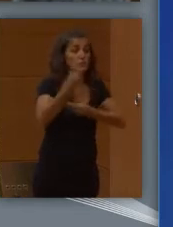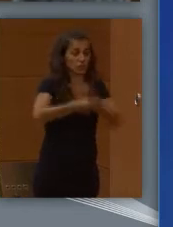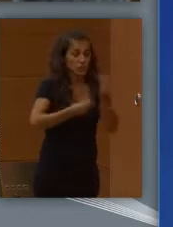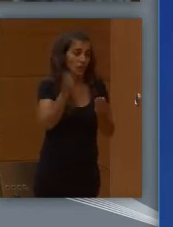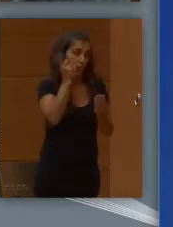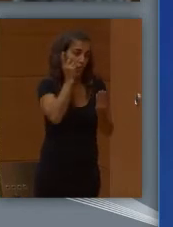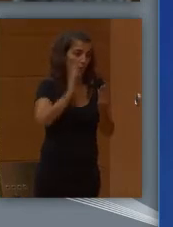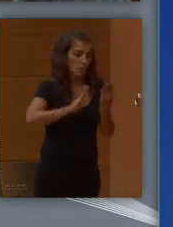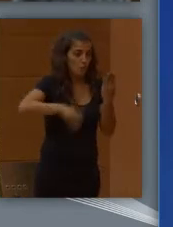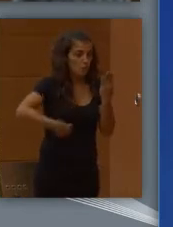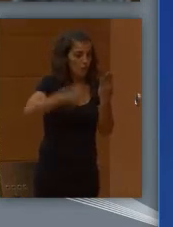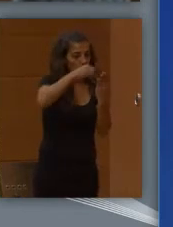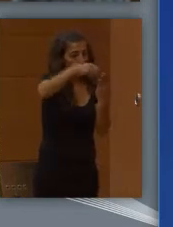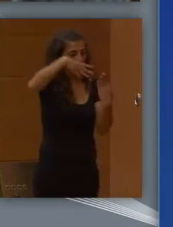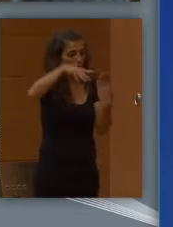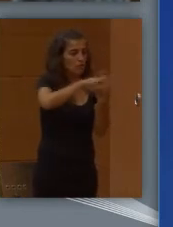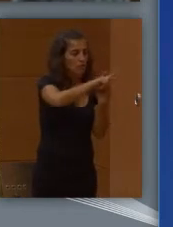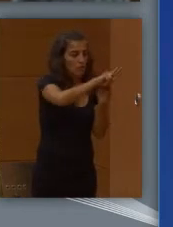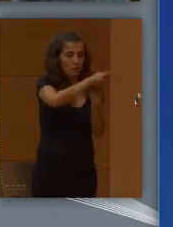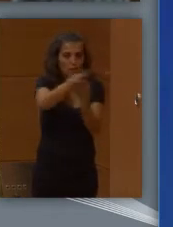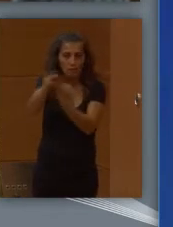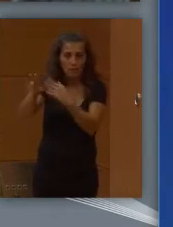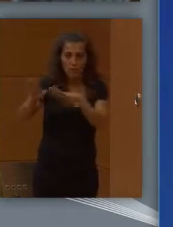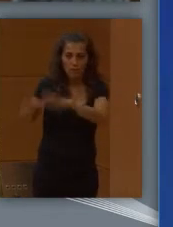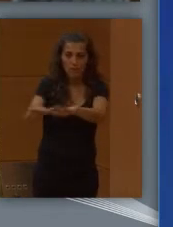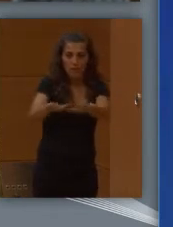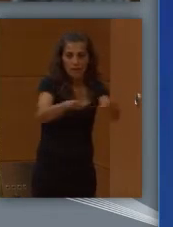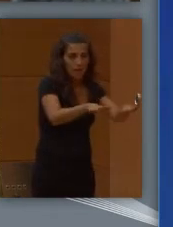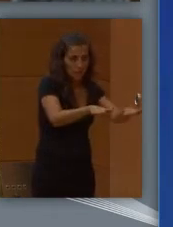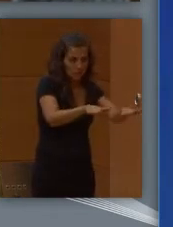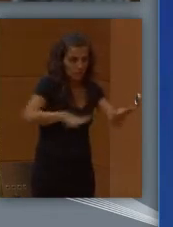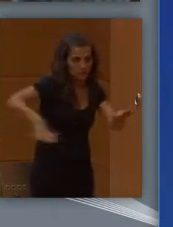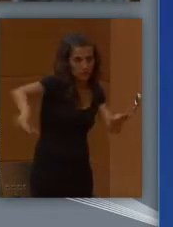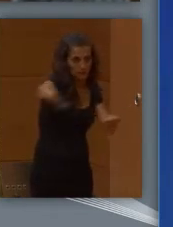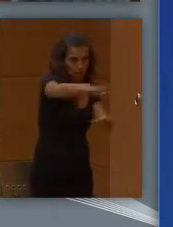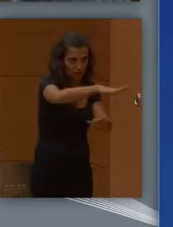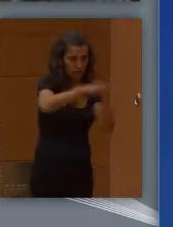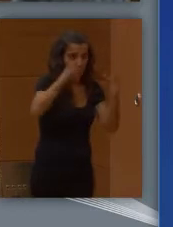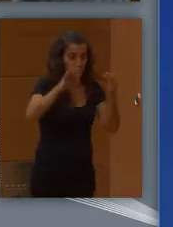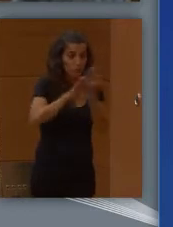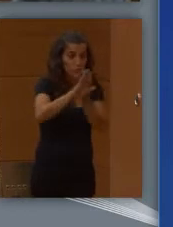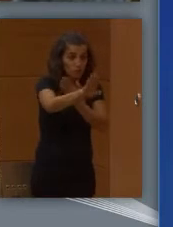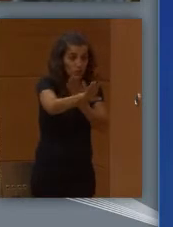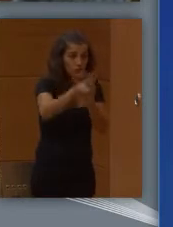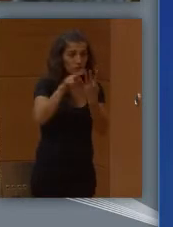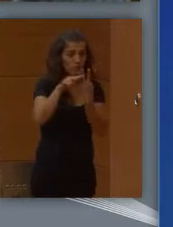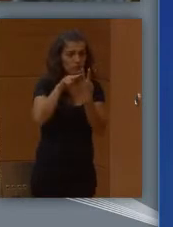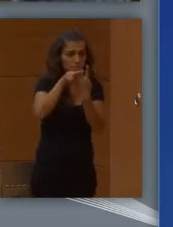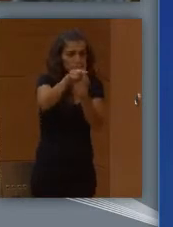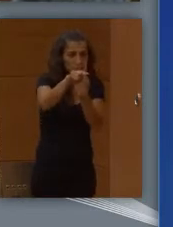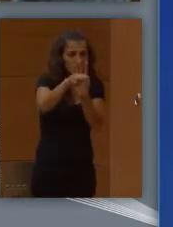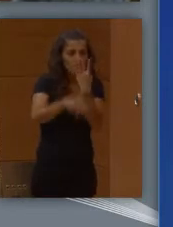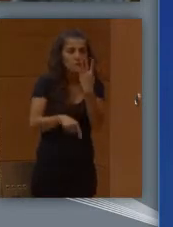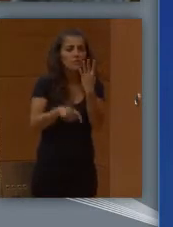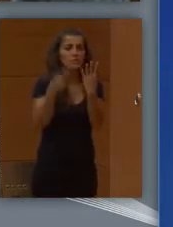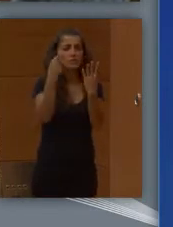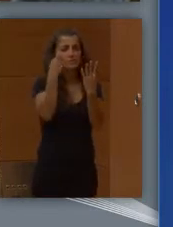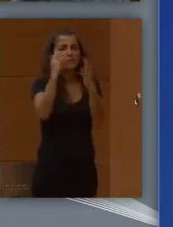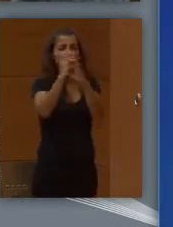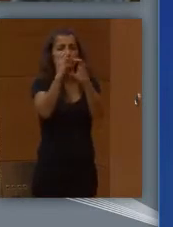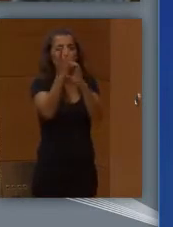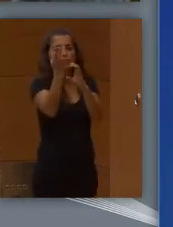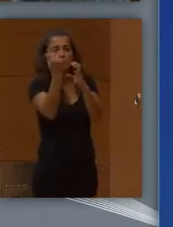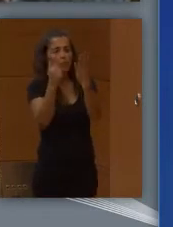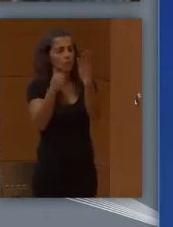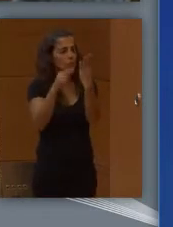a ver que tiene algunas paradas, pulsa sobre la que tiene enfrente y va a ver qué líneas pasan y los tiempos de espera de cada